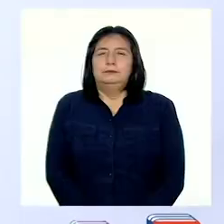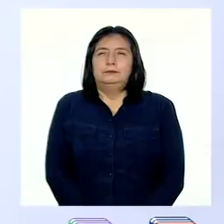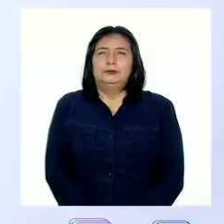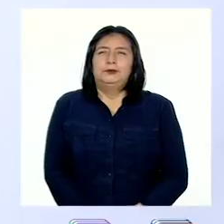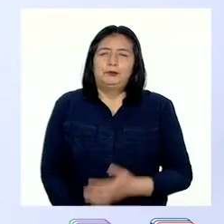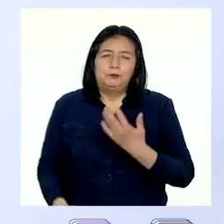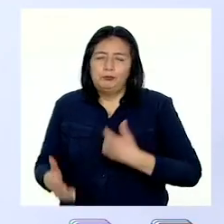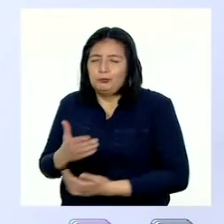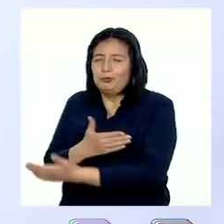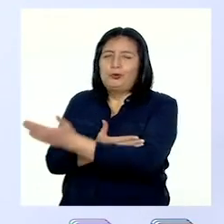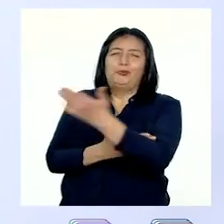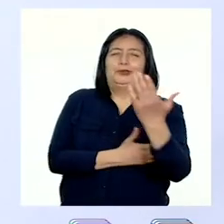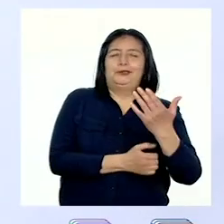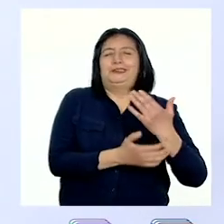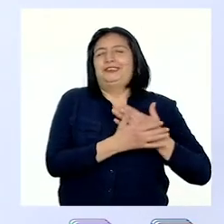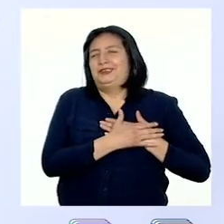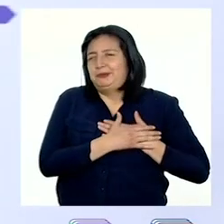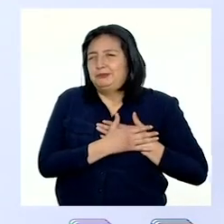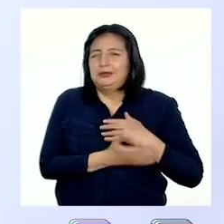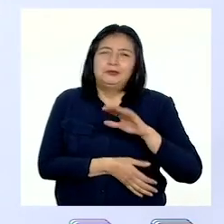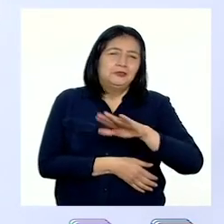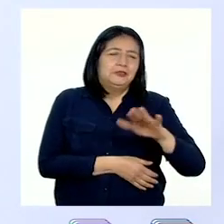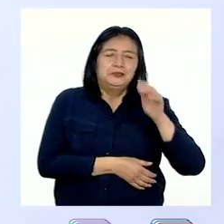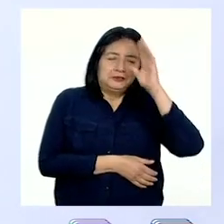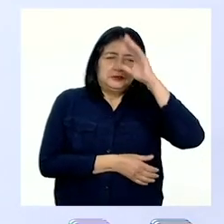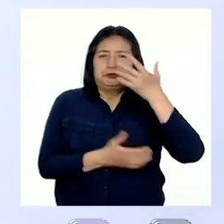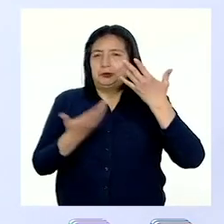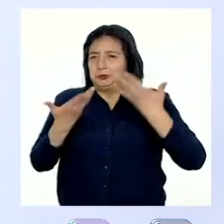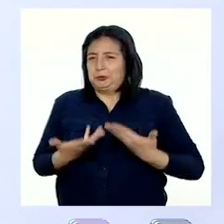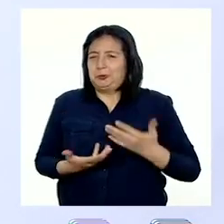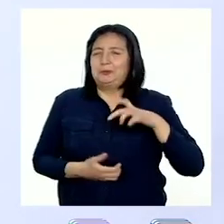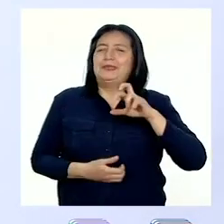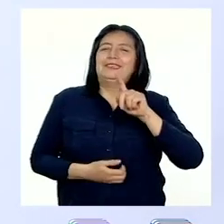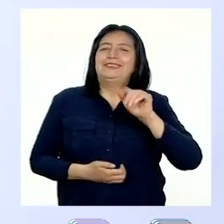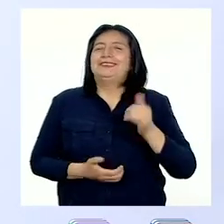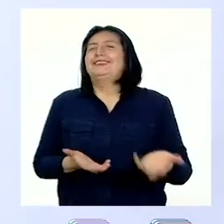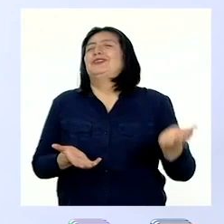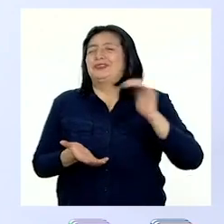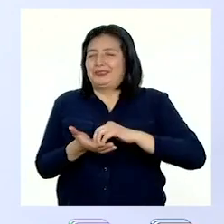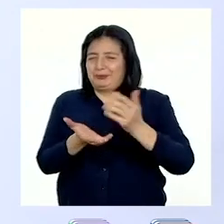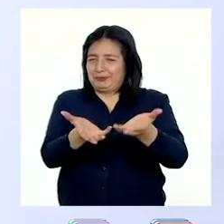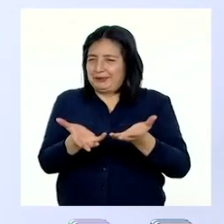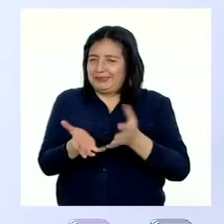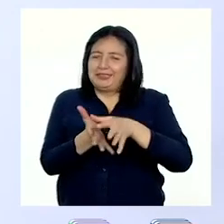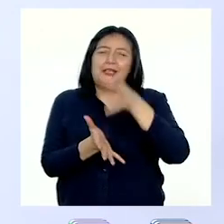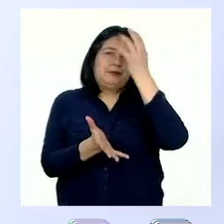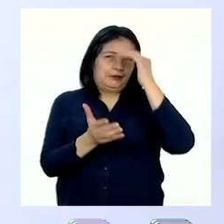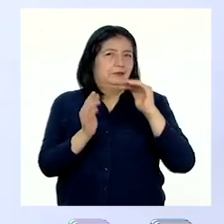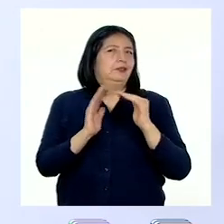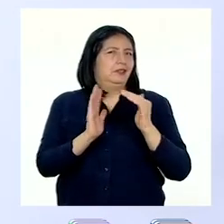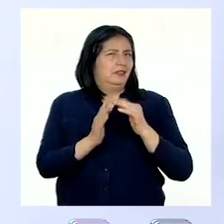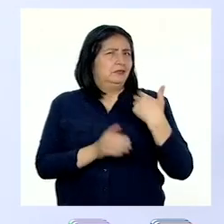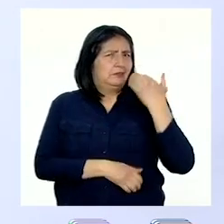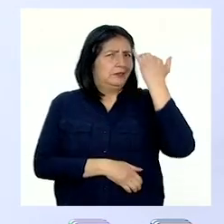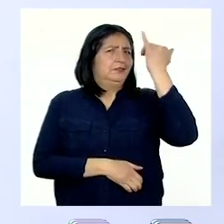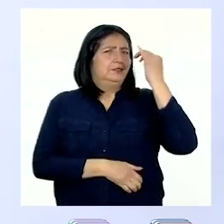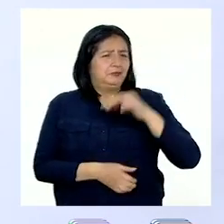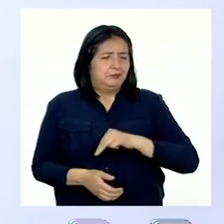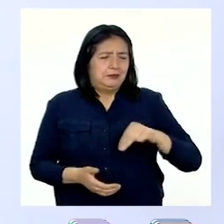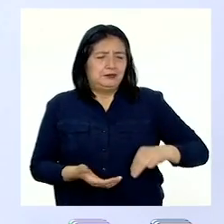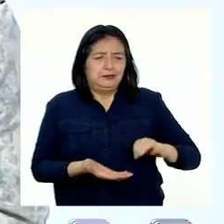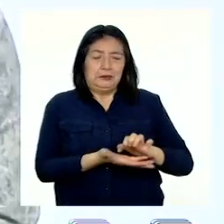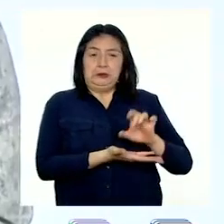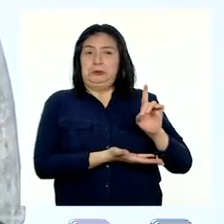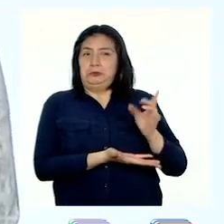Muy buenos días, queridos chicos y chicas. Yo soy Patricia Barreto y quiero darles la bienvenida una vez más a Aprendo en Casa, una iniciativa del